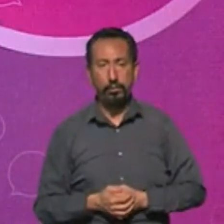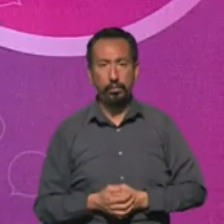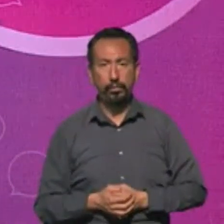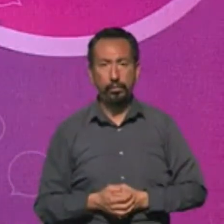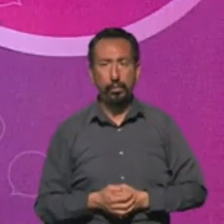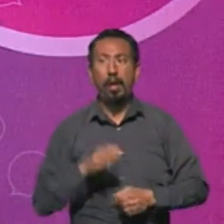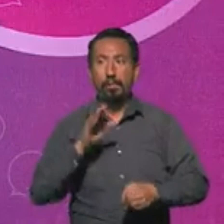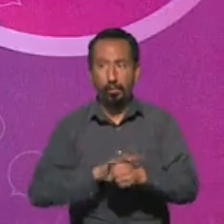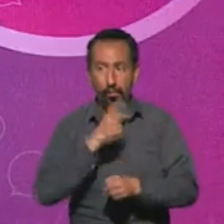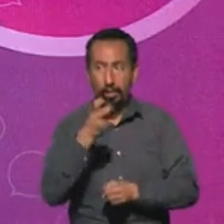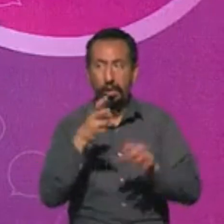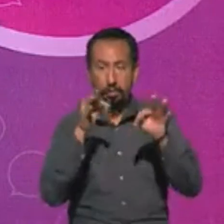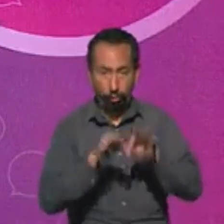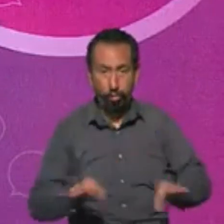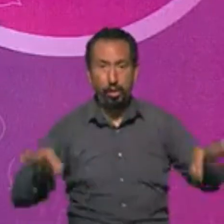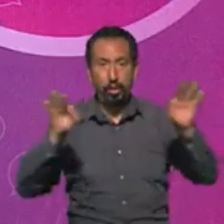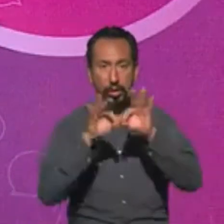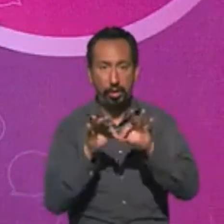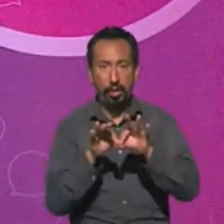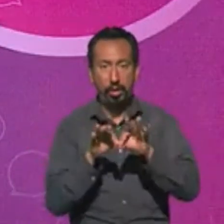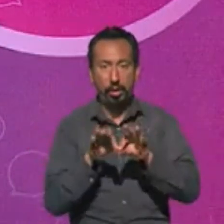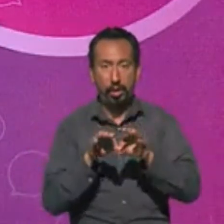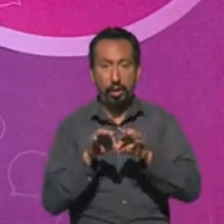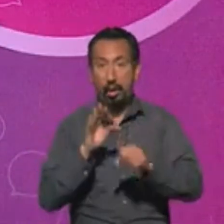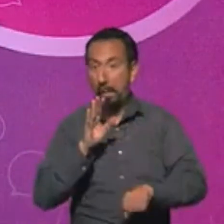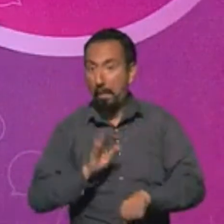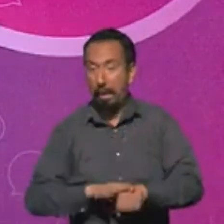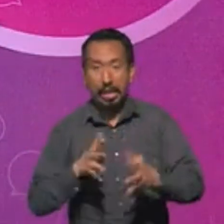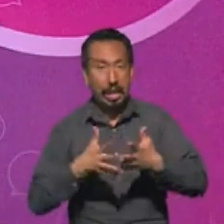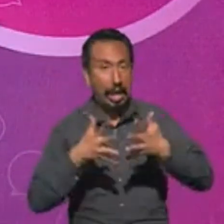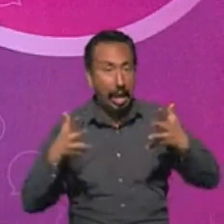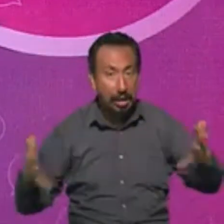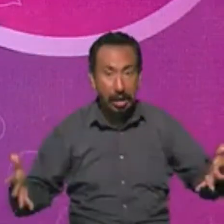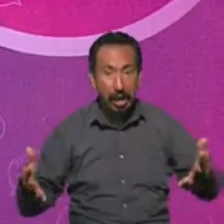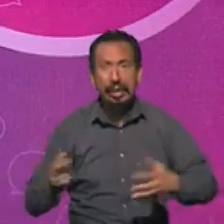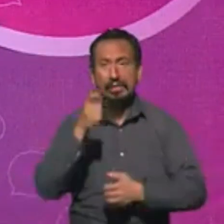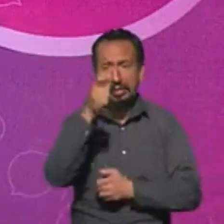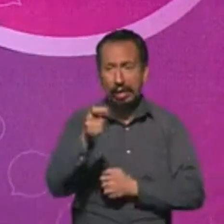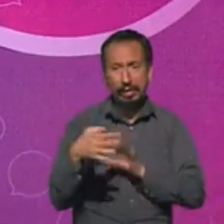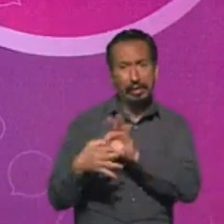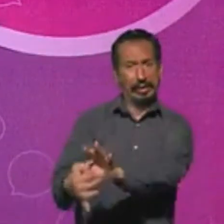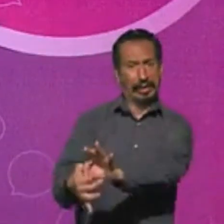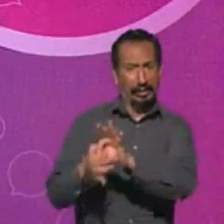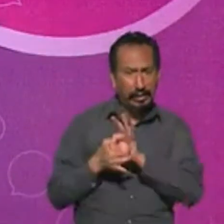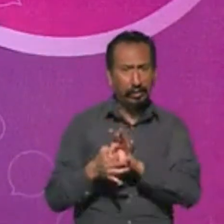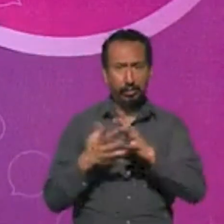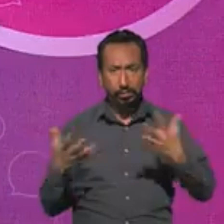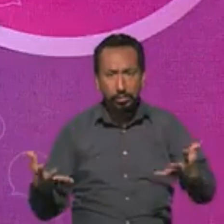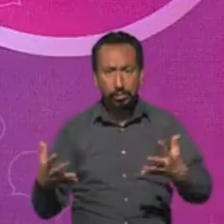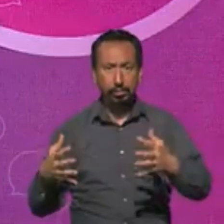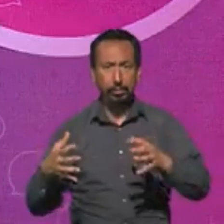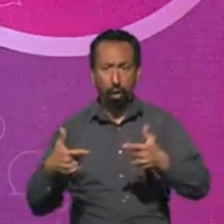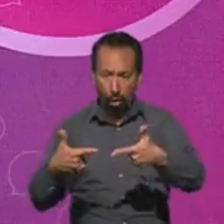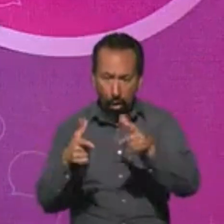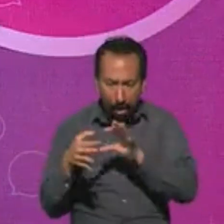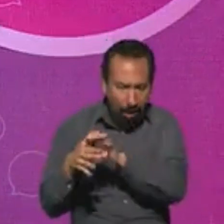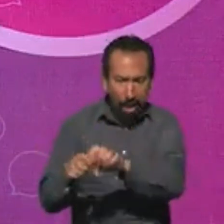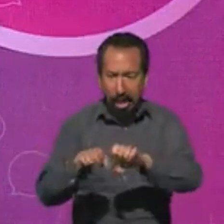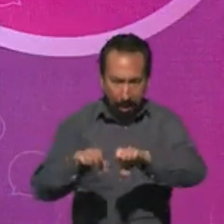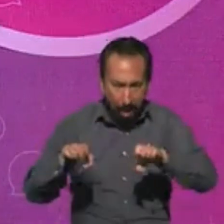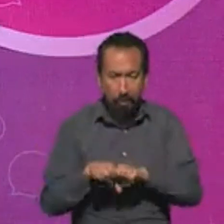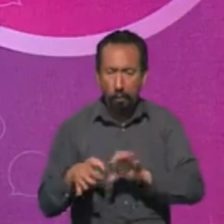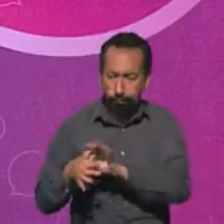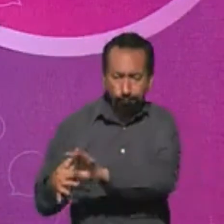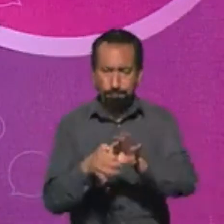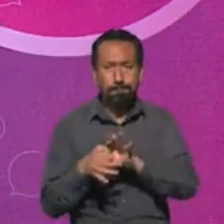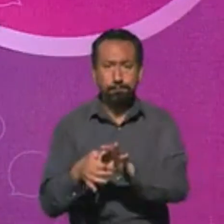nosotros consideramos que el reto más grande que tenemos es hacer equipo con todos los sectores de nuestra ciudad Por